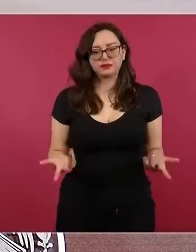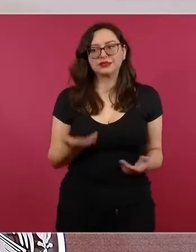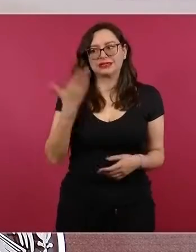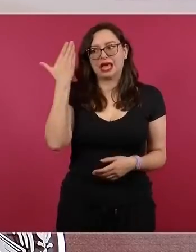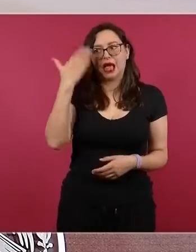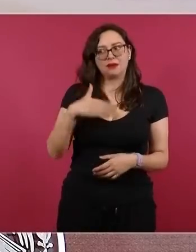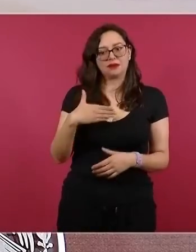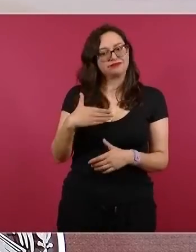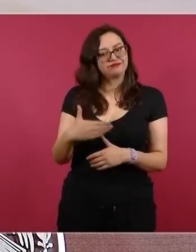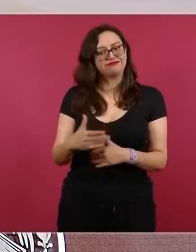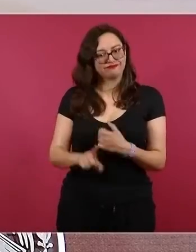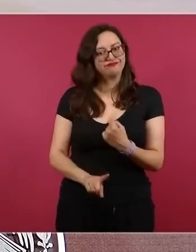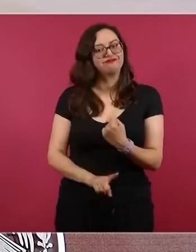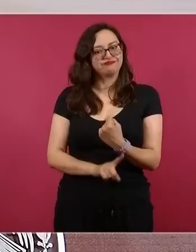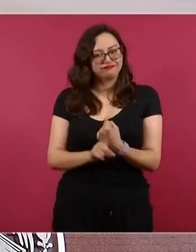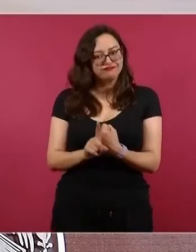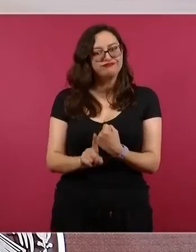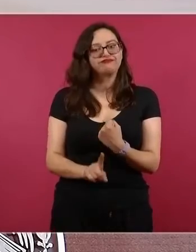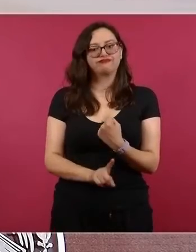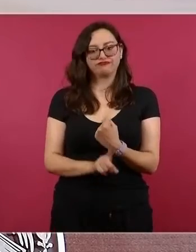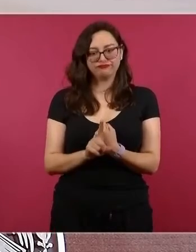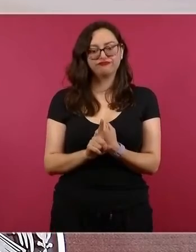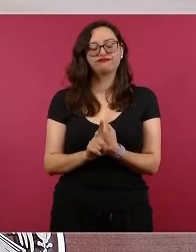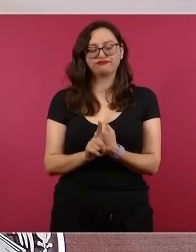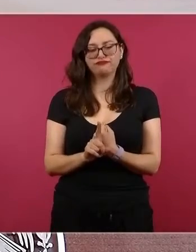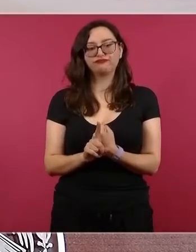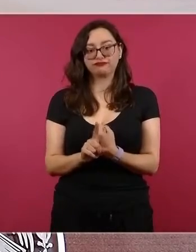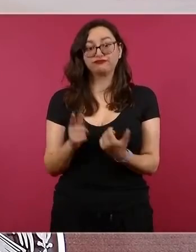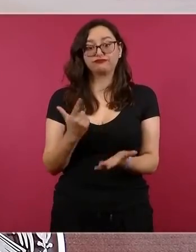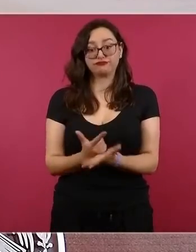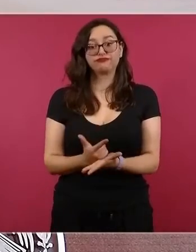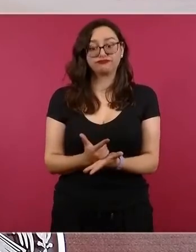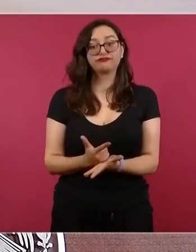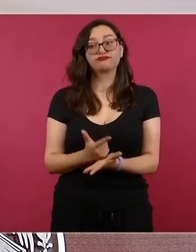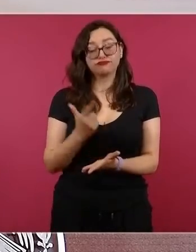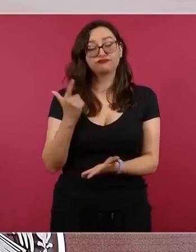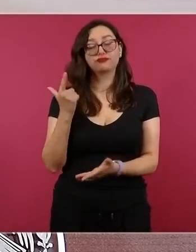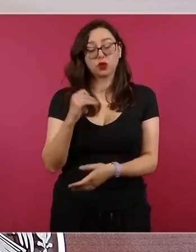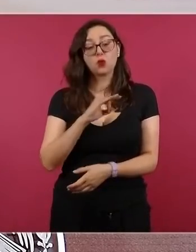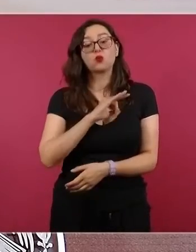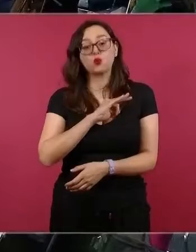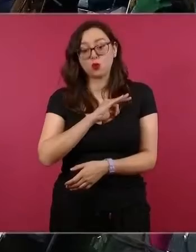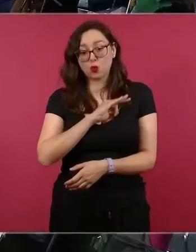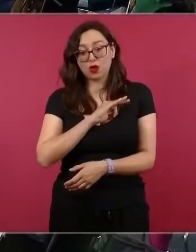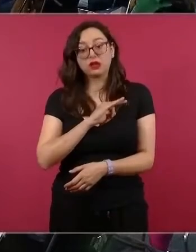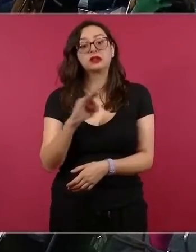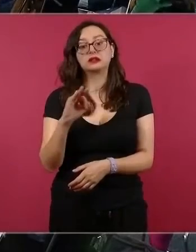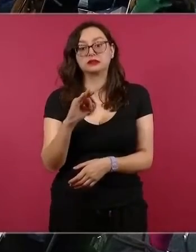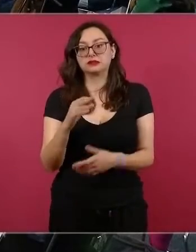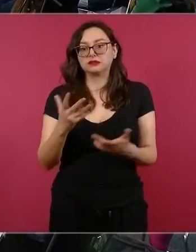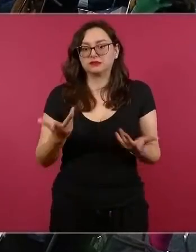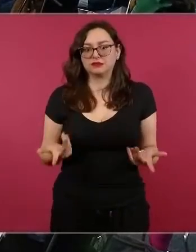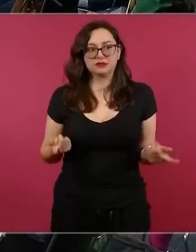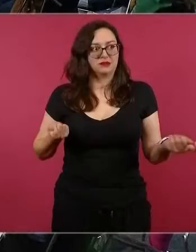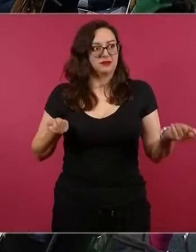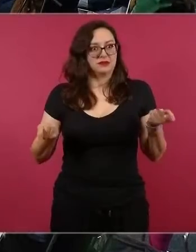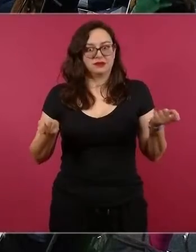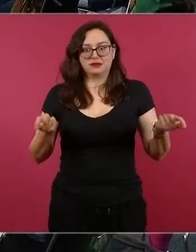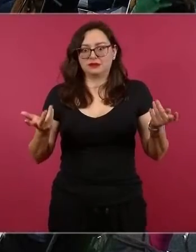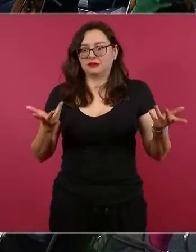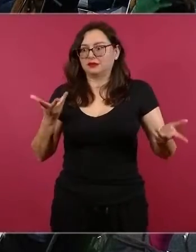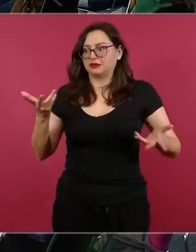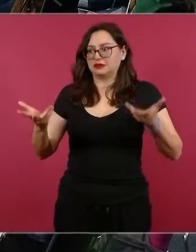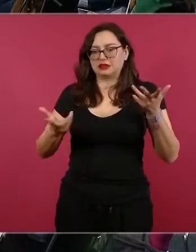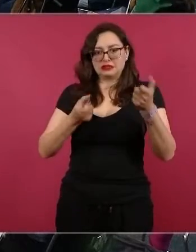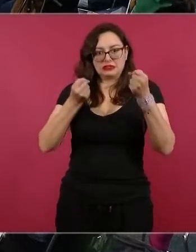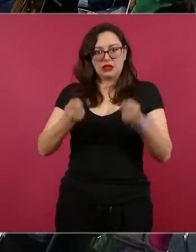y conocen pues que por supuesto puede ser problemático para la gobernabilidad y para la seguridad de